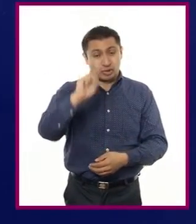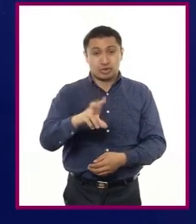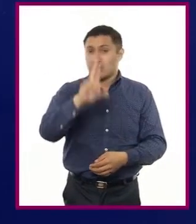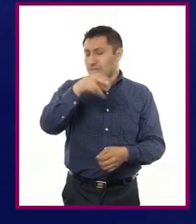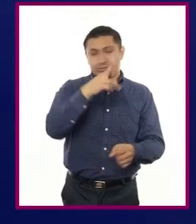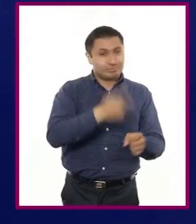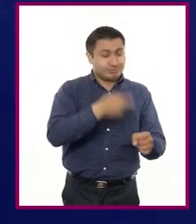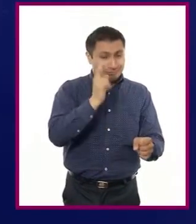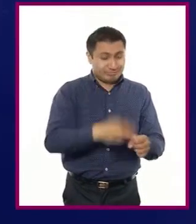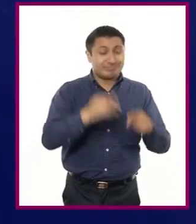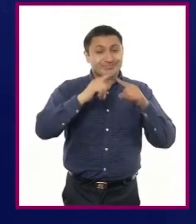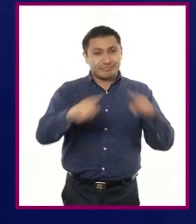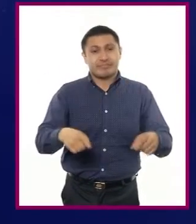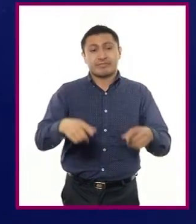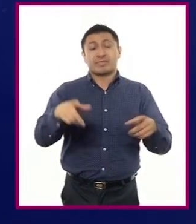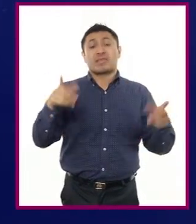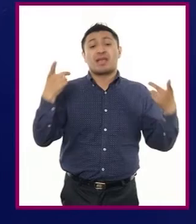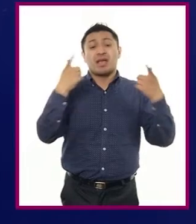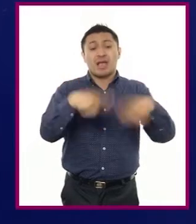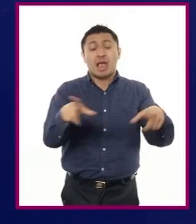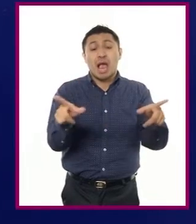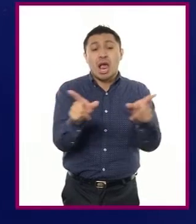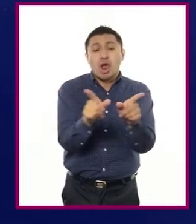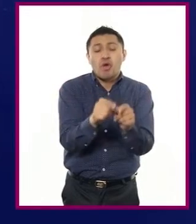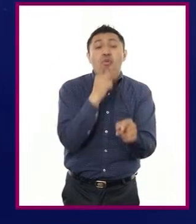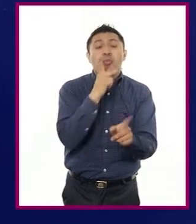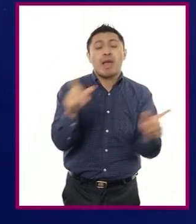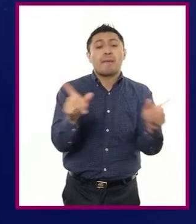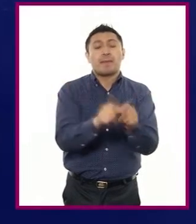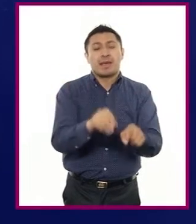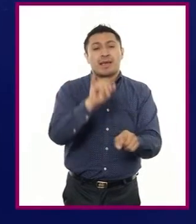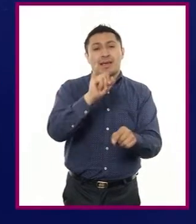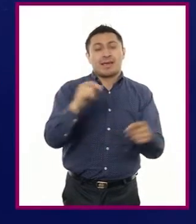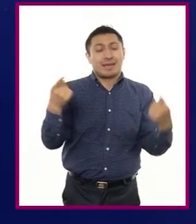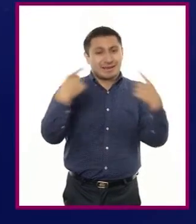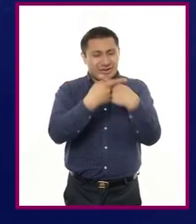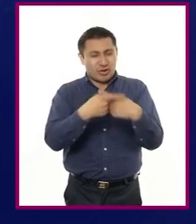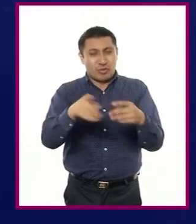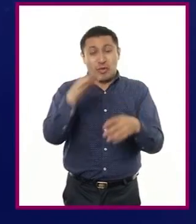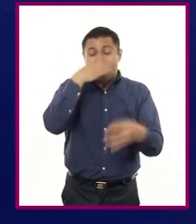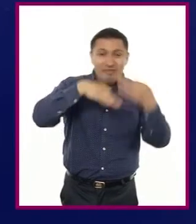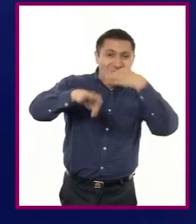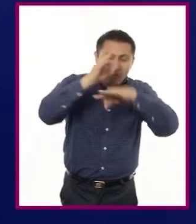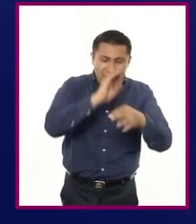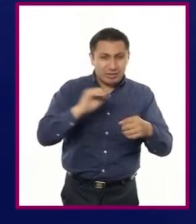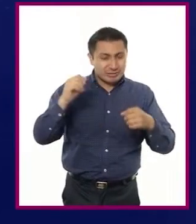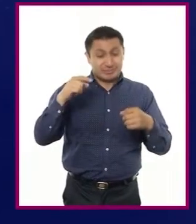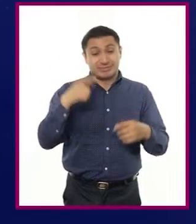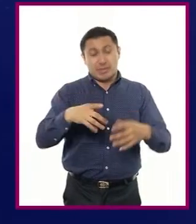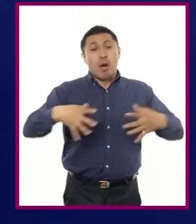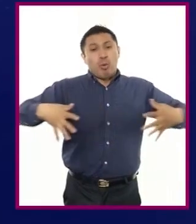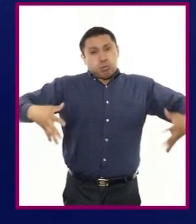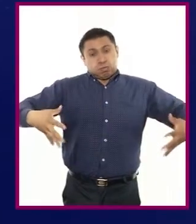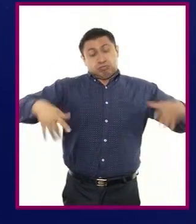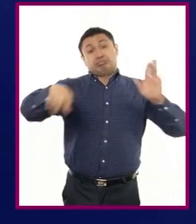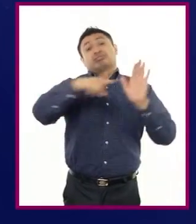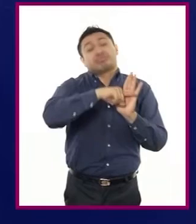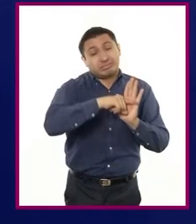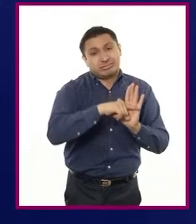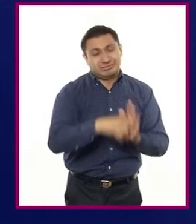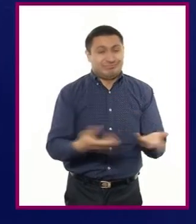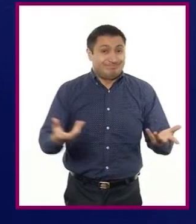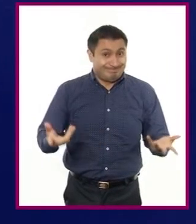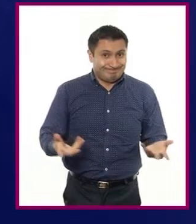el diminutivo pastelitos, además de la ironía marcada en el festejo de algo negativo. La imagen